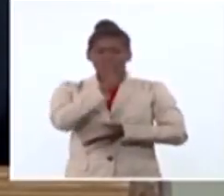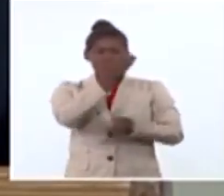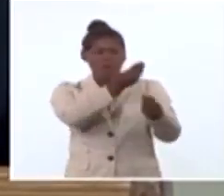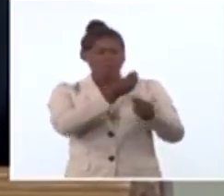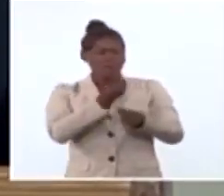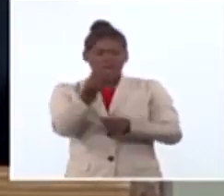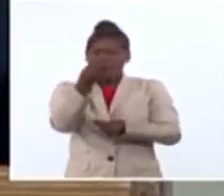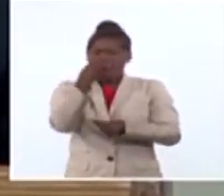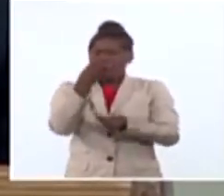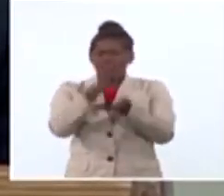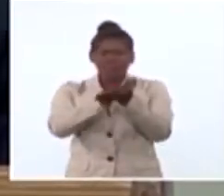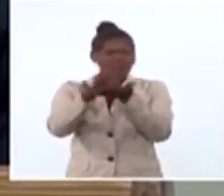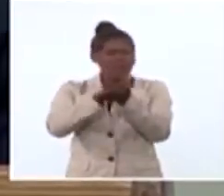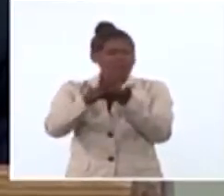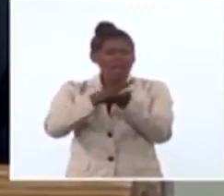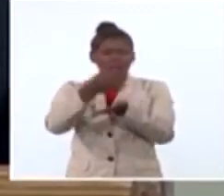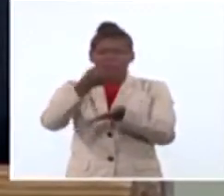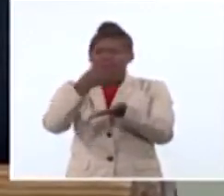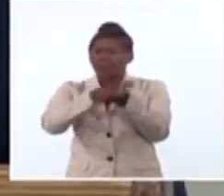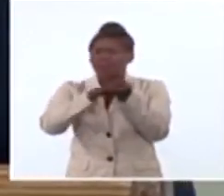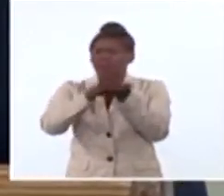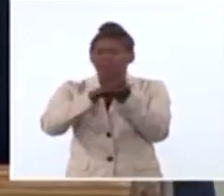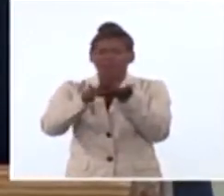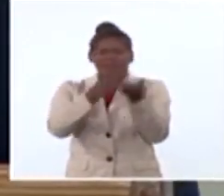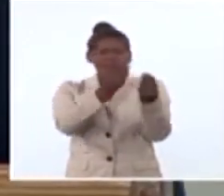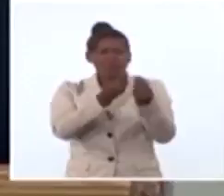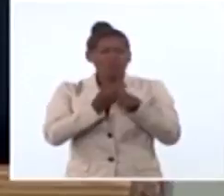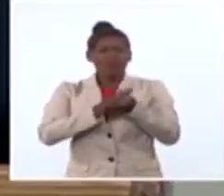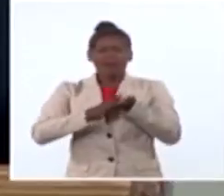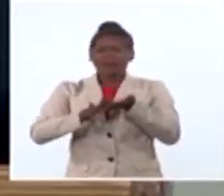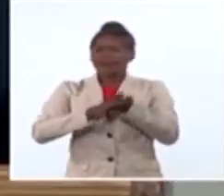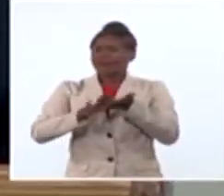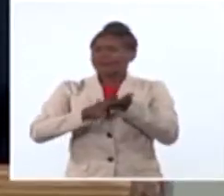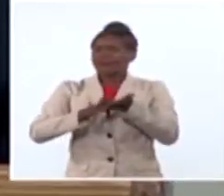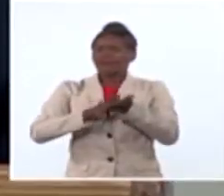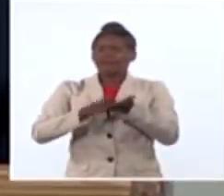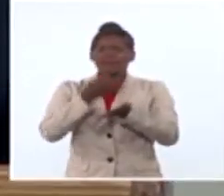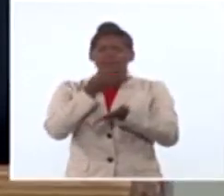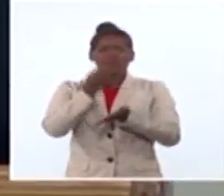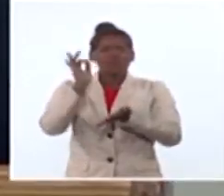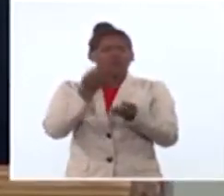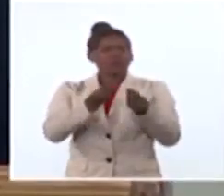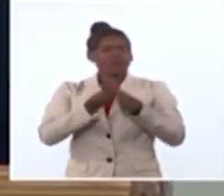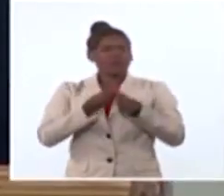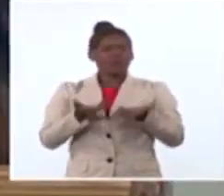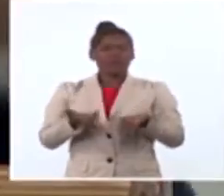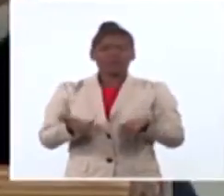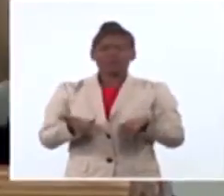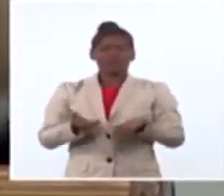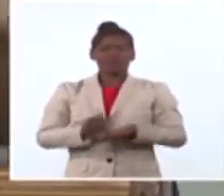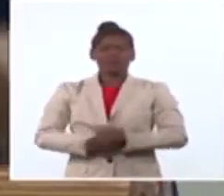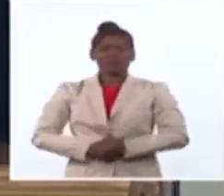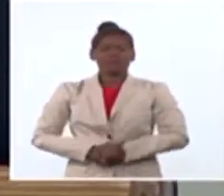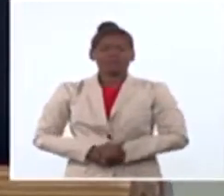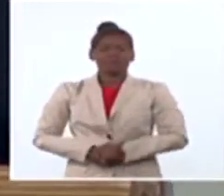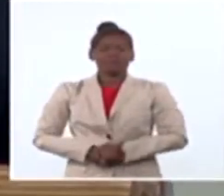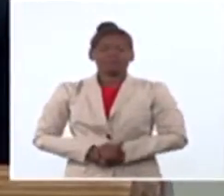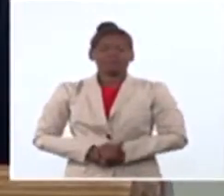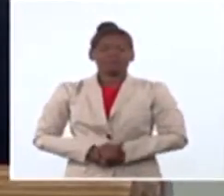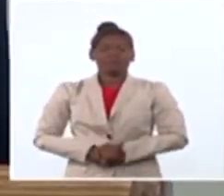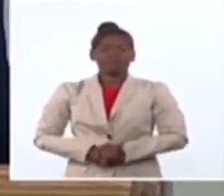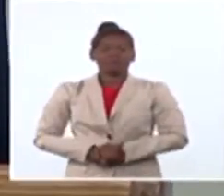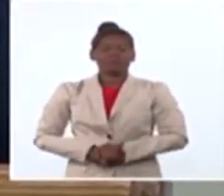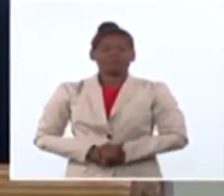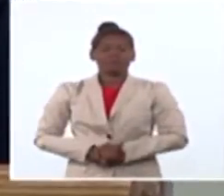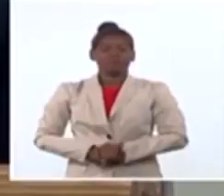alimentos ni de medicina a Cuba por parte del gobierno de los Estados Unidos. Más bien, se